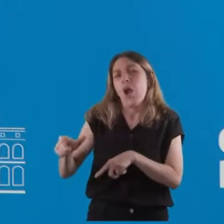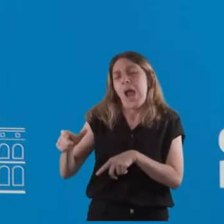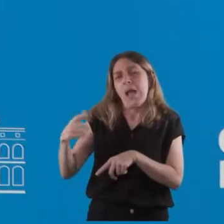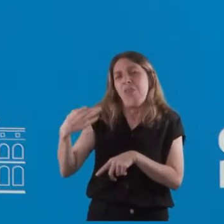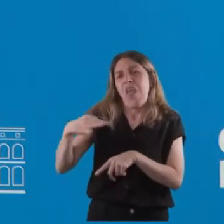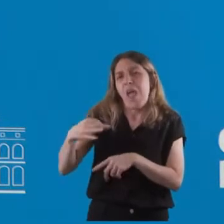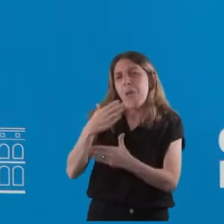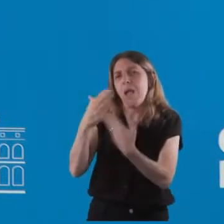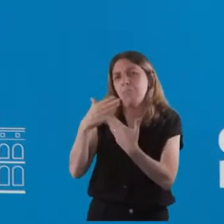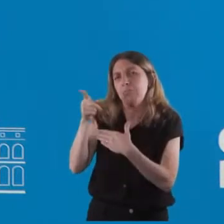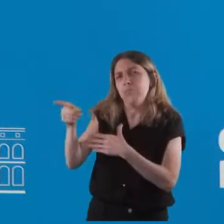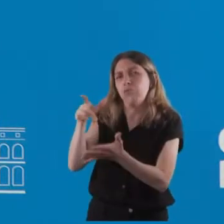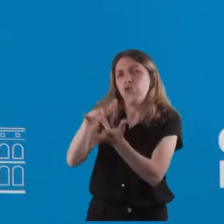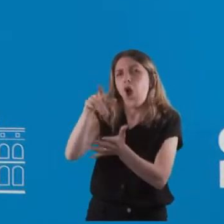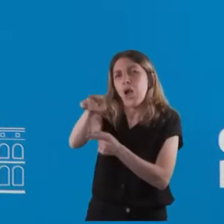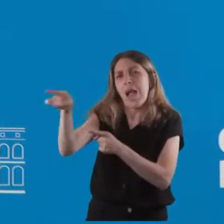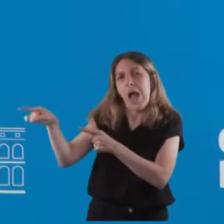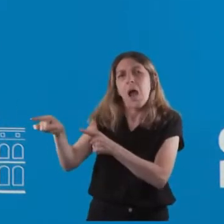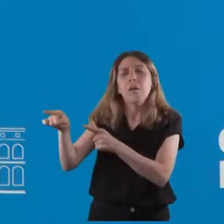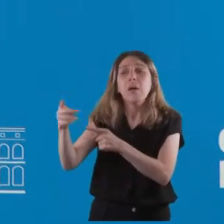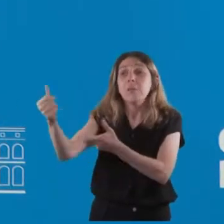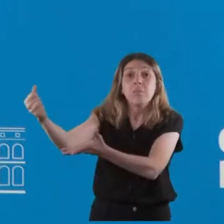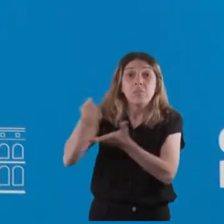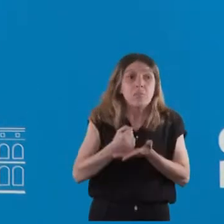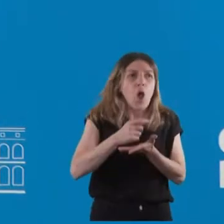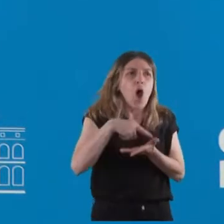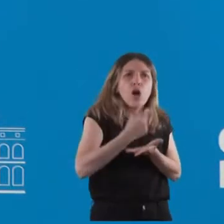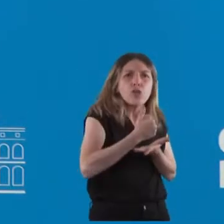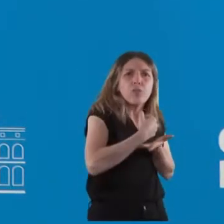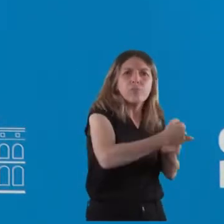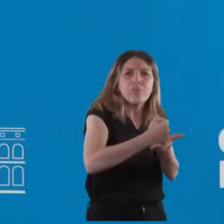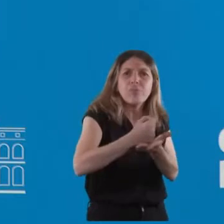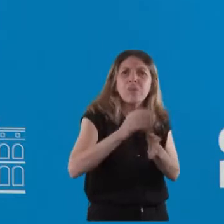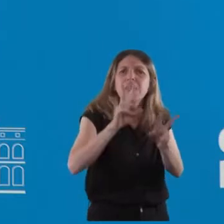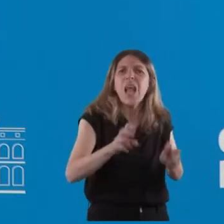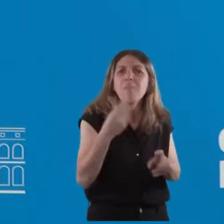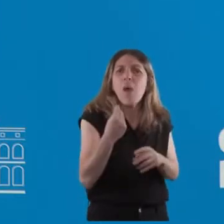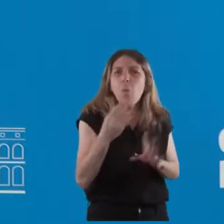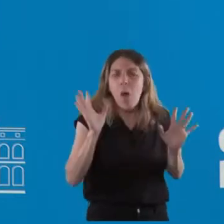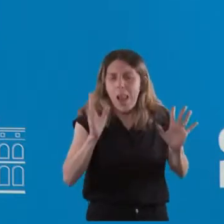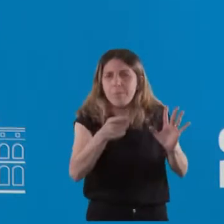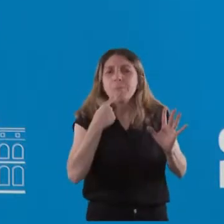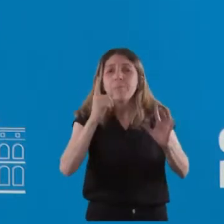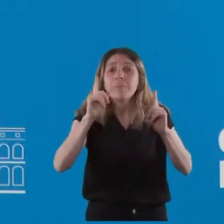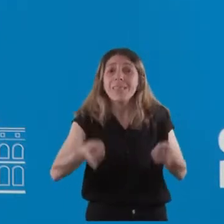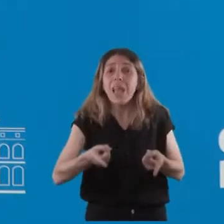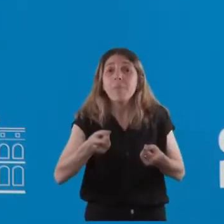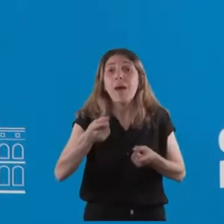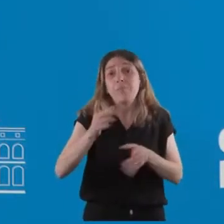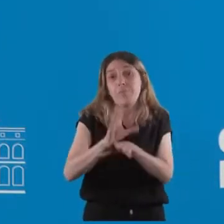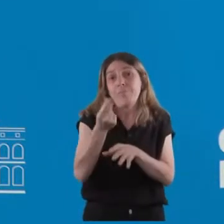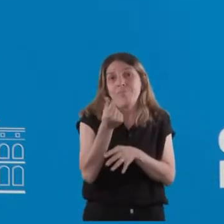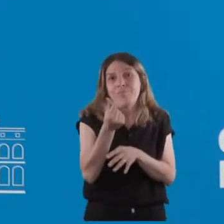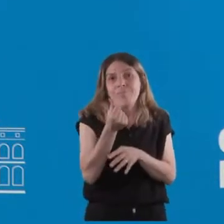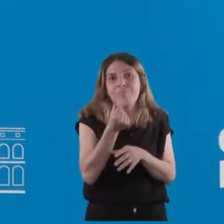organismos que corresponden es que otro tipo de usos se va a poder dar a esta ampliación con respecto a las tarifas y a la